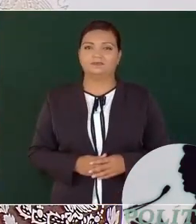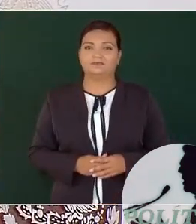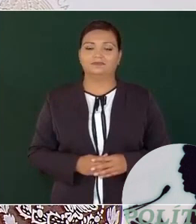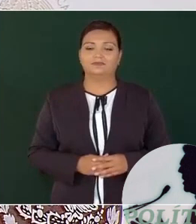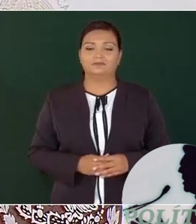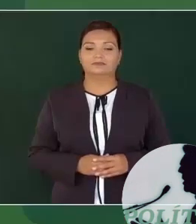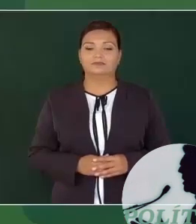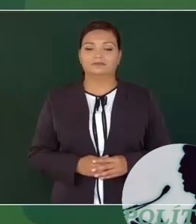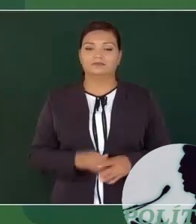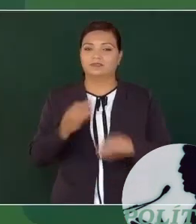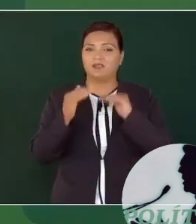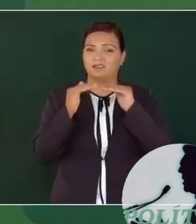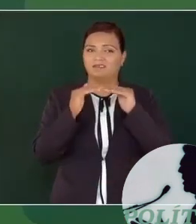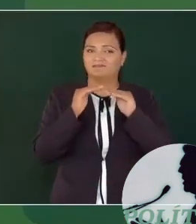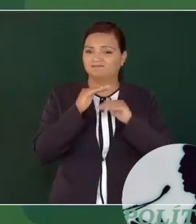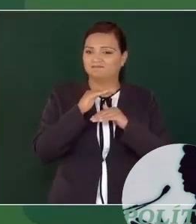es